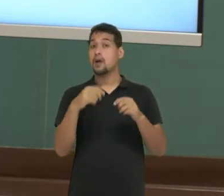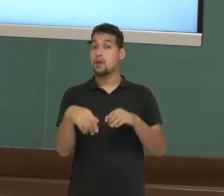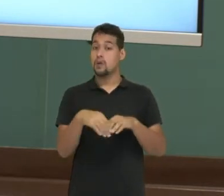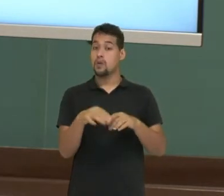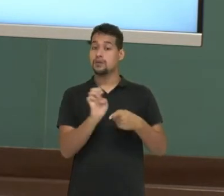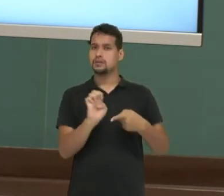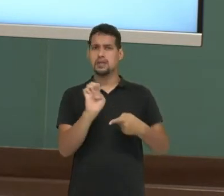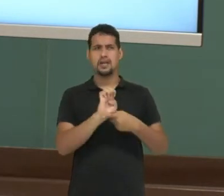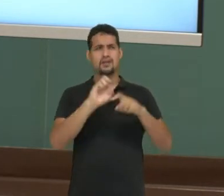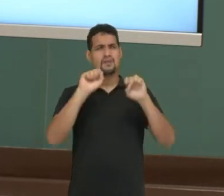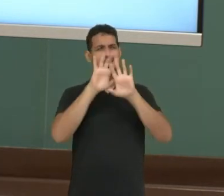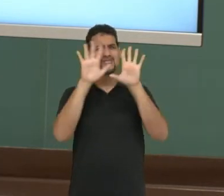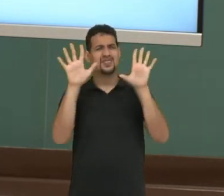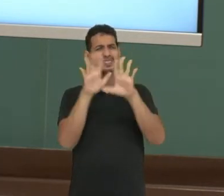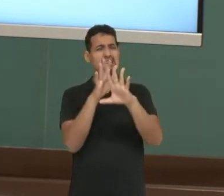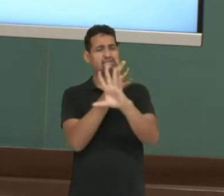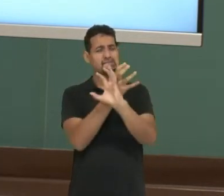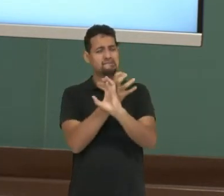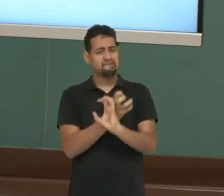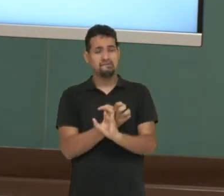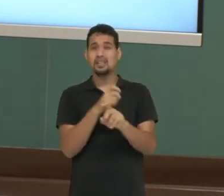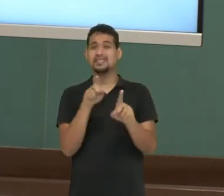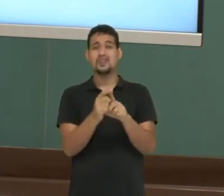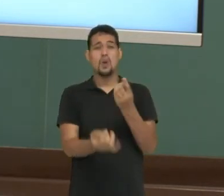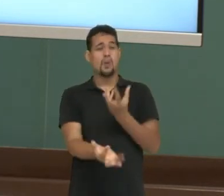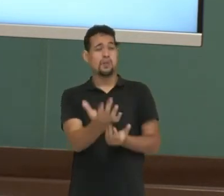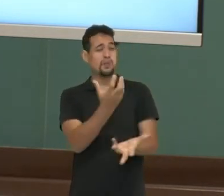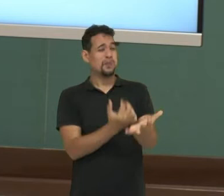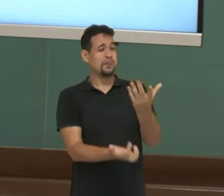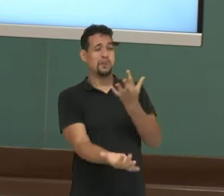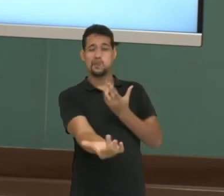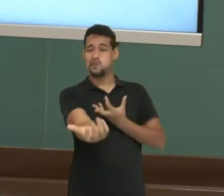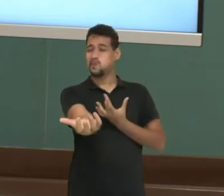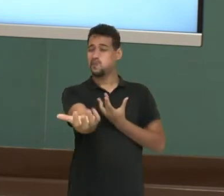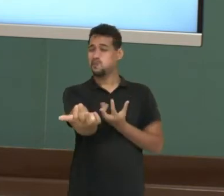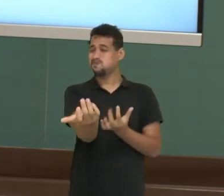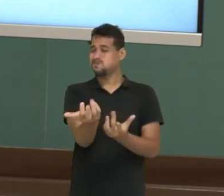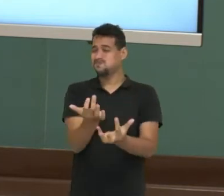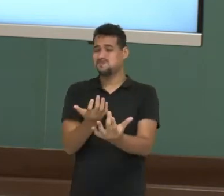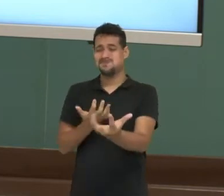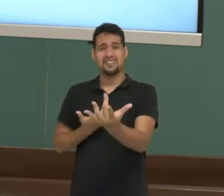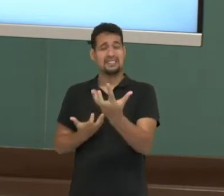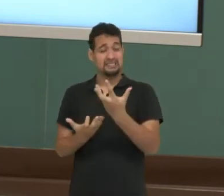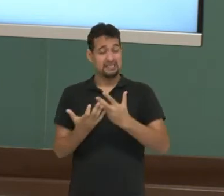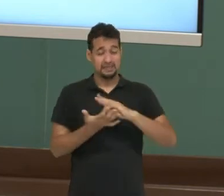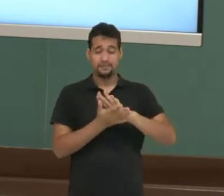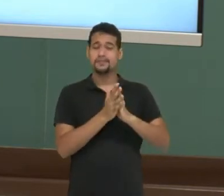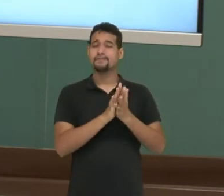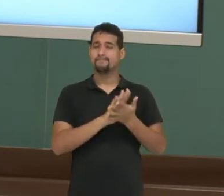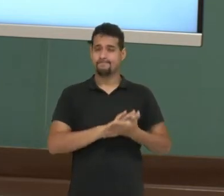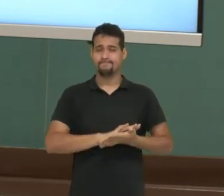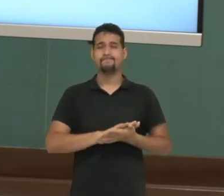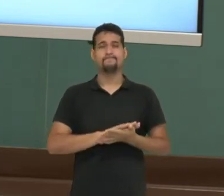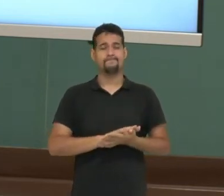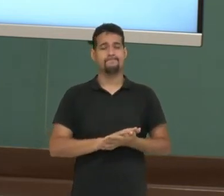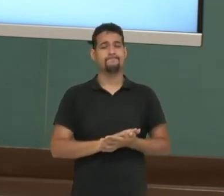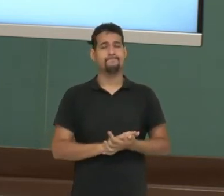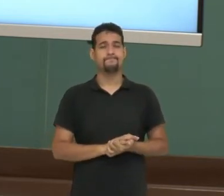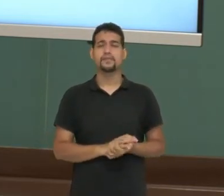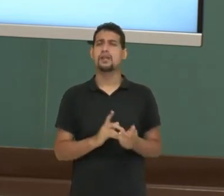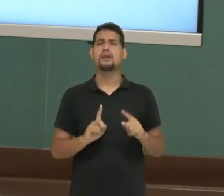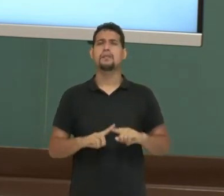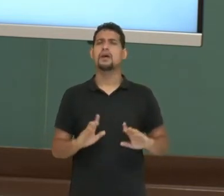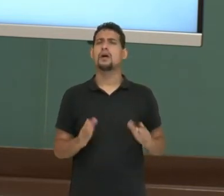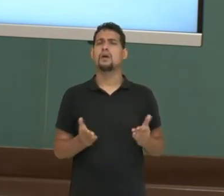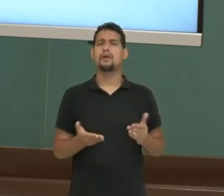Amazônia, né? Estamos perdendo com os fogos, com as queimadas, grandes queimadas, não? Bueno, e